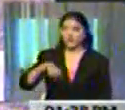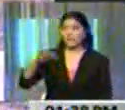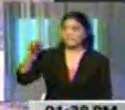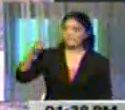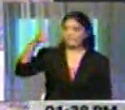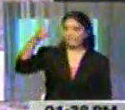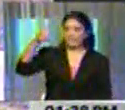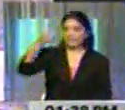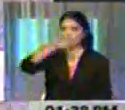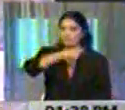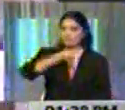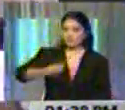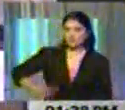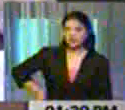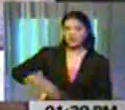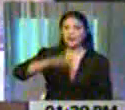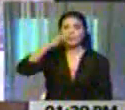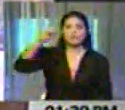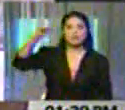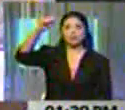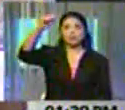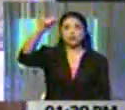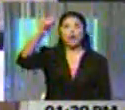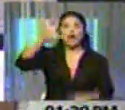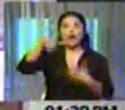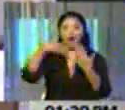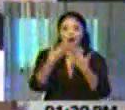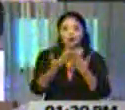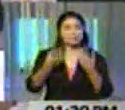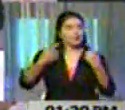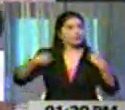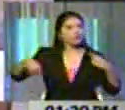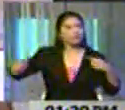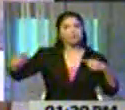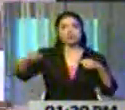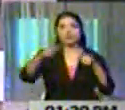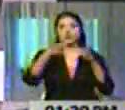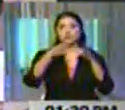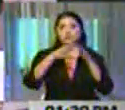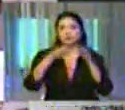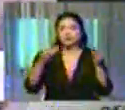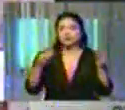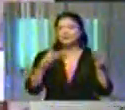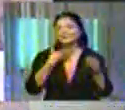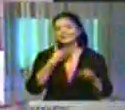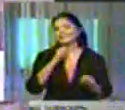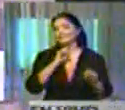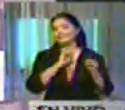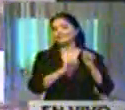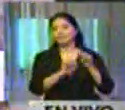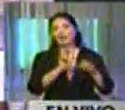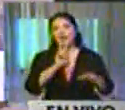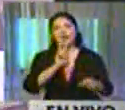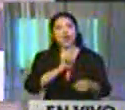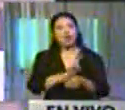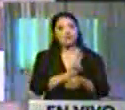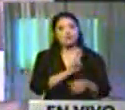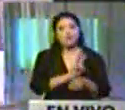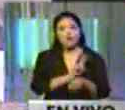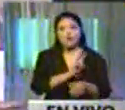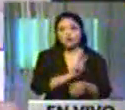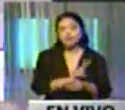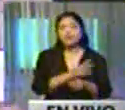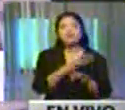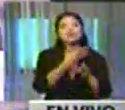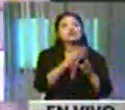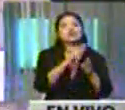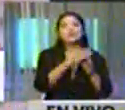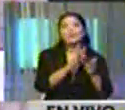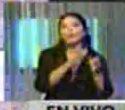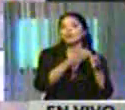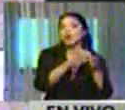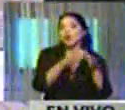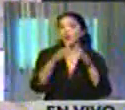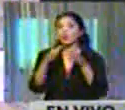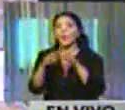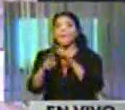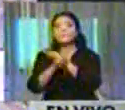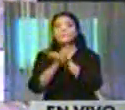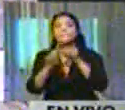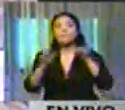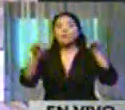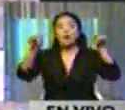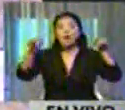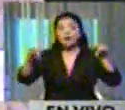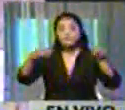Maduro hasta todos nosotros, hemos repudiado la violencia, venga de donde venga, pero aquí